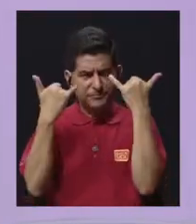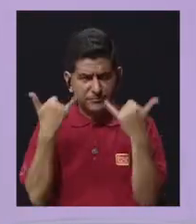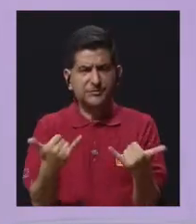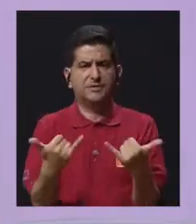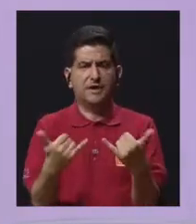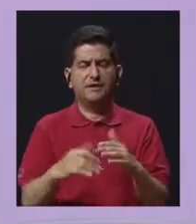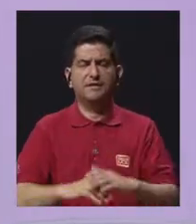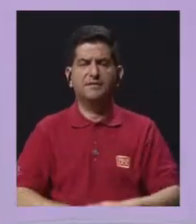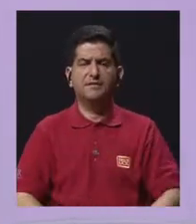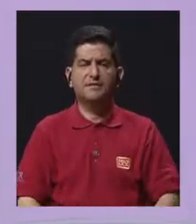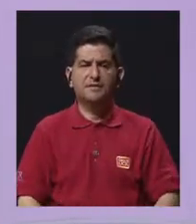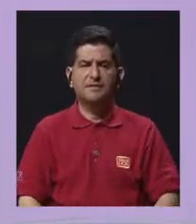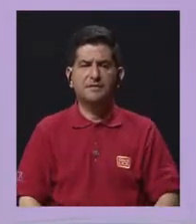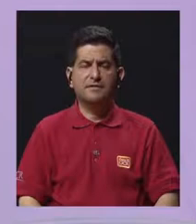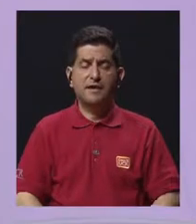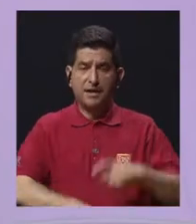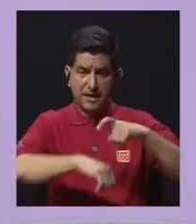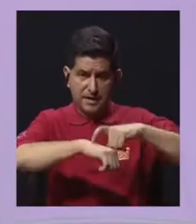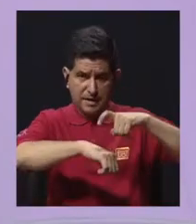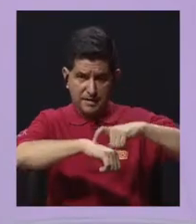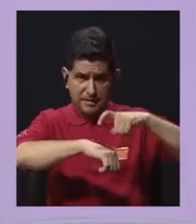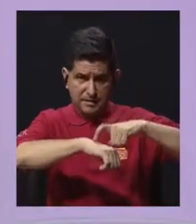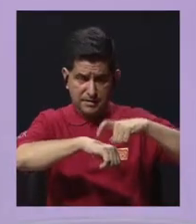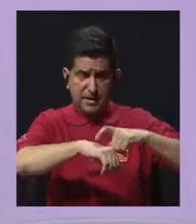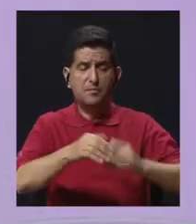de lo vivido, ¿verdad?,